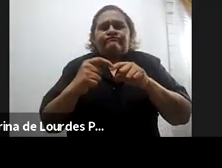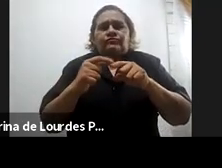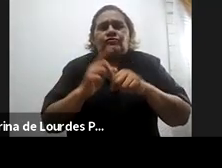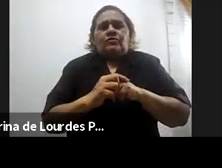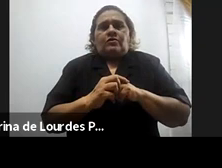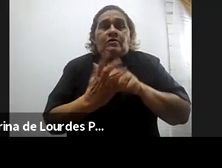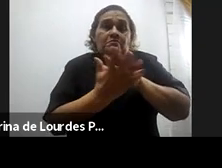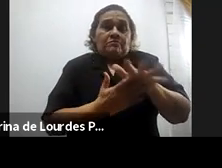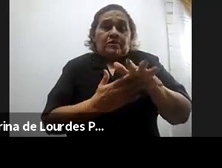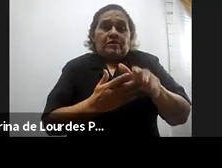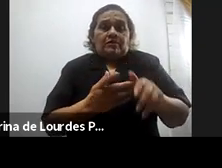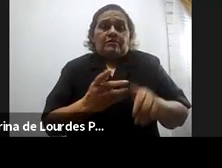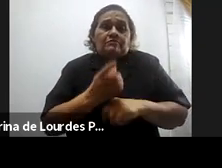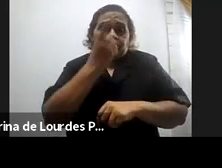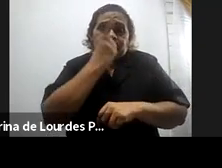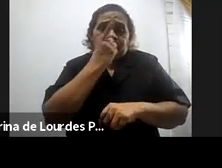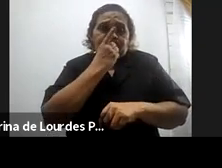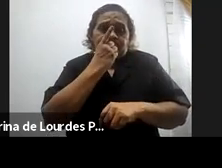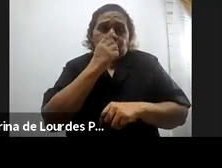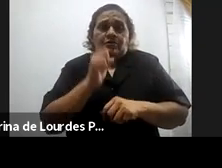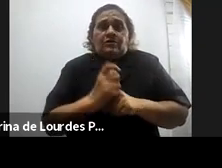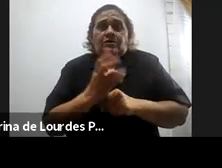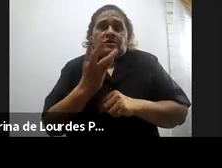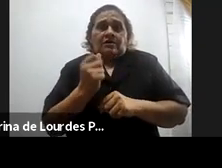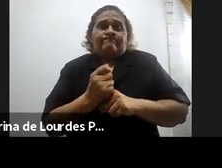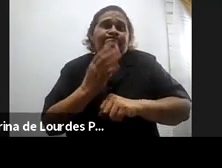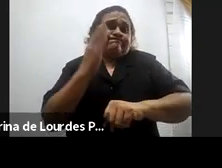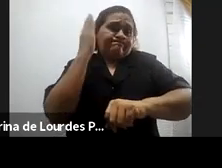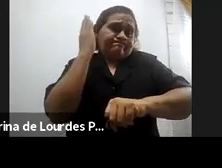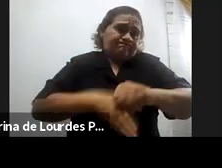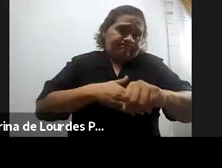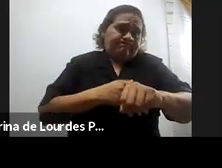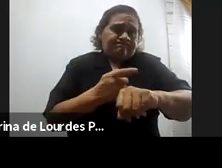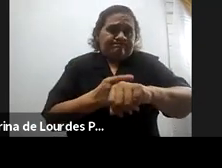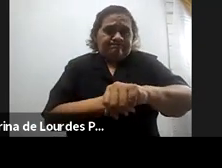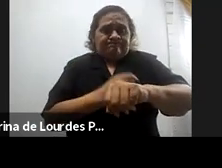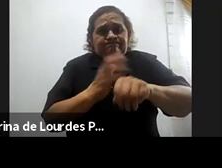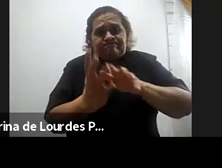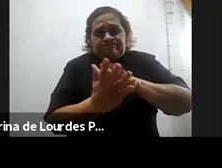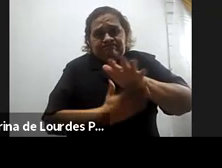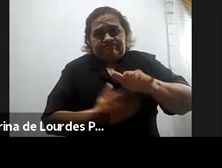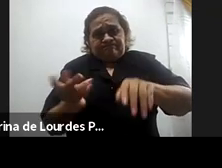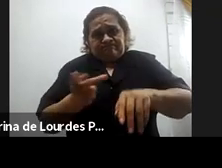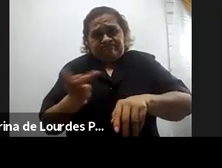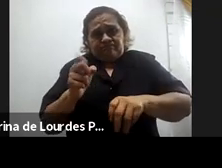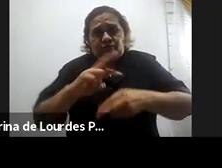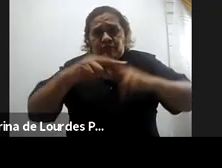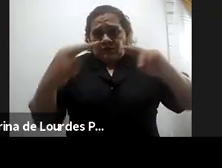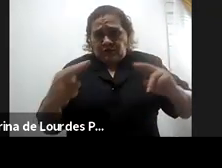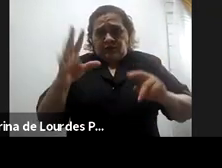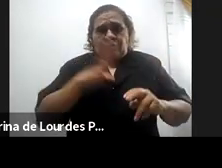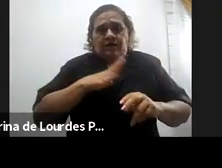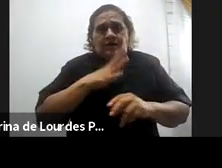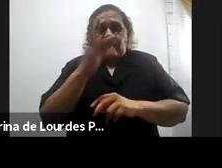diabético, gangrena y, en el peor de los casos, algún tipo de amputación. Entonces, esta es la relación que existe entre